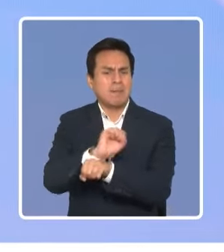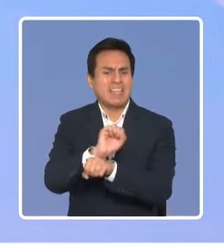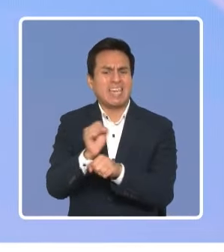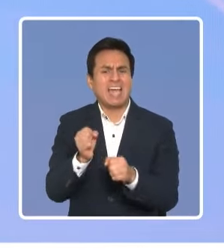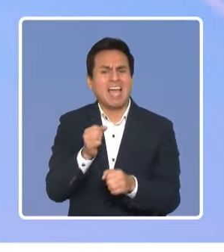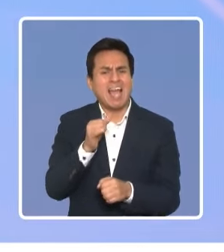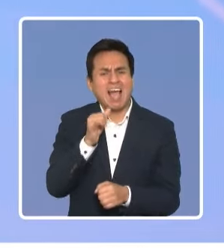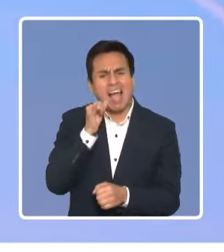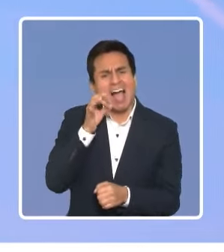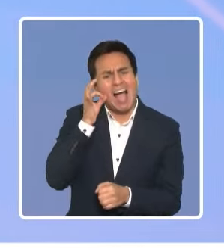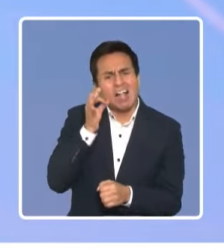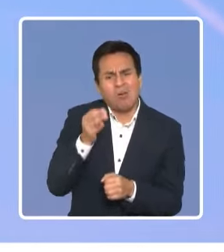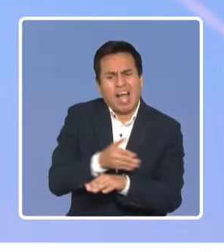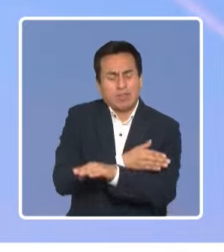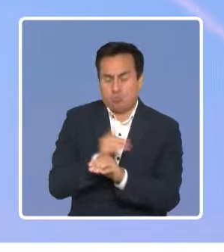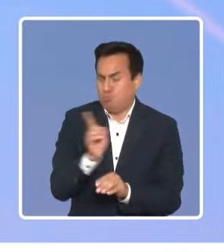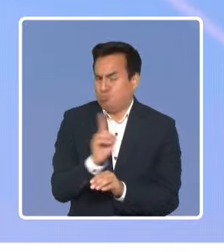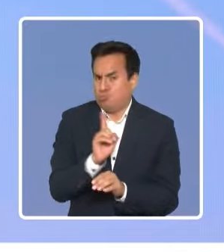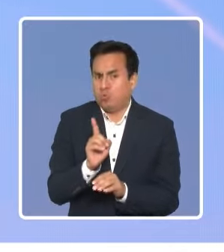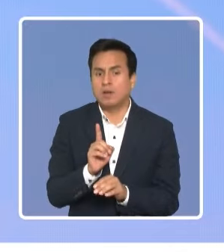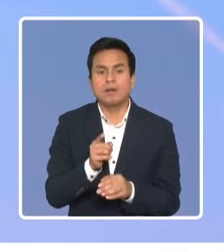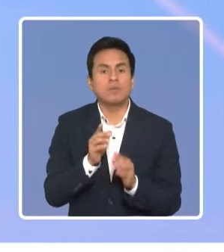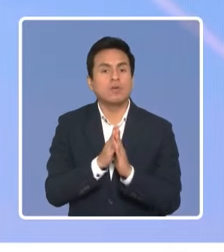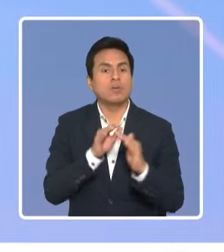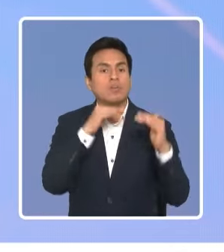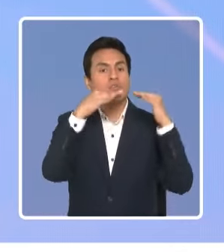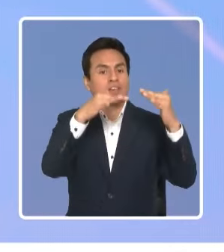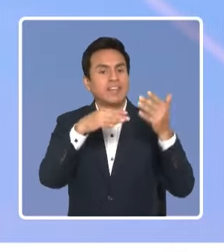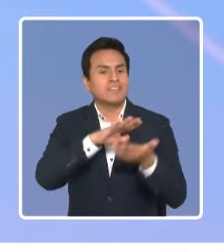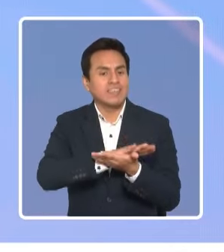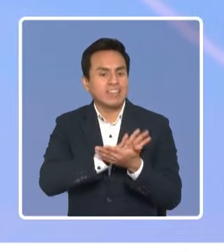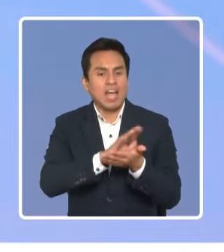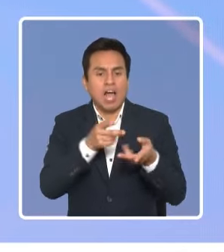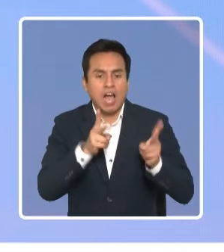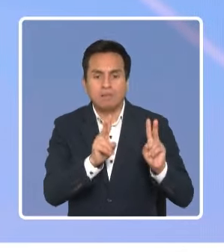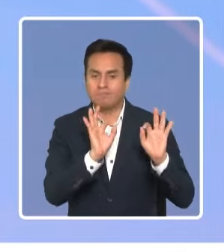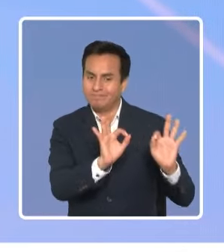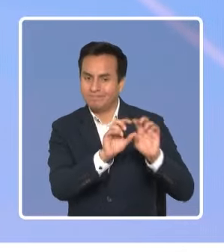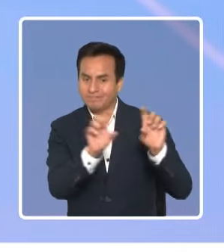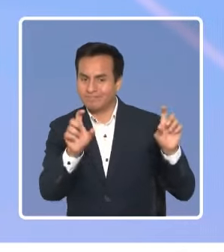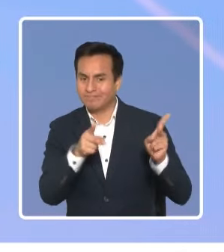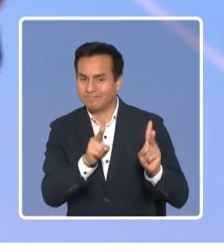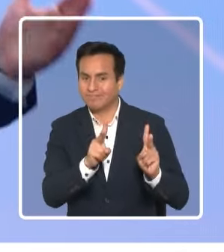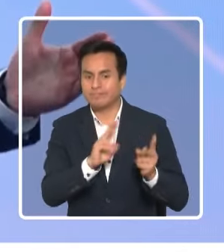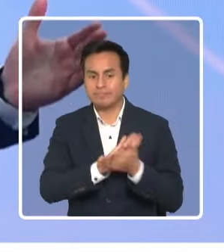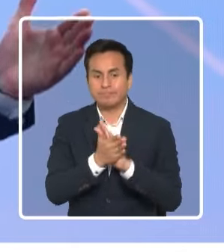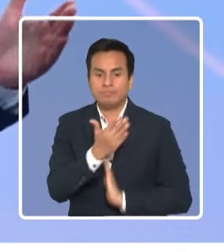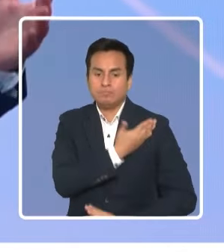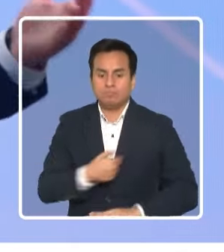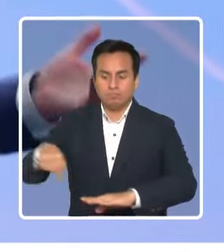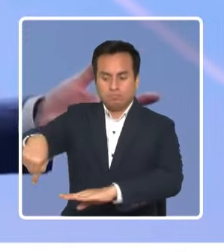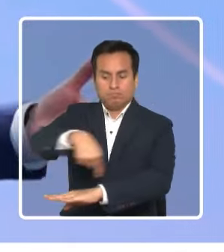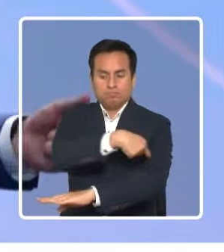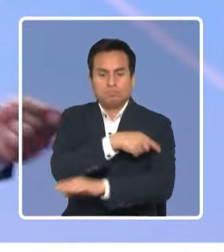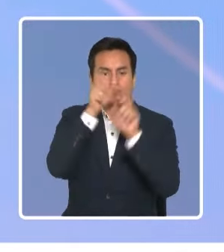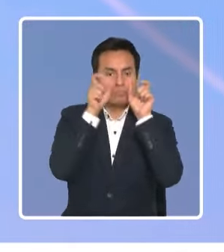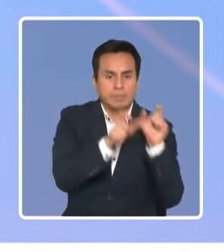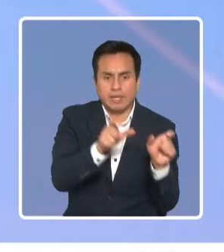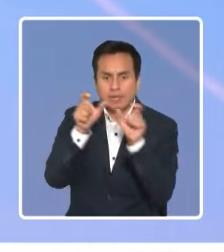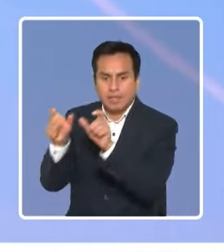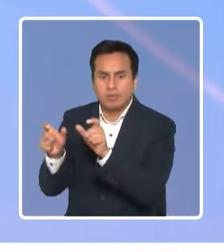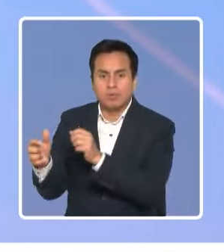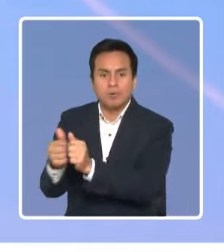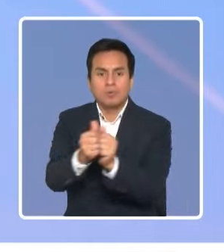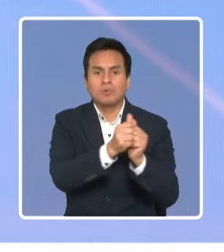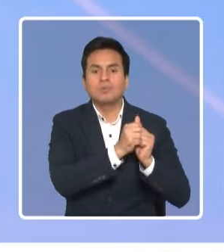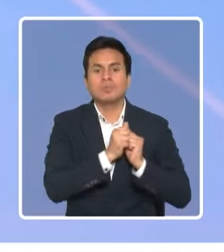maneje con alcohol. Por favor, vayamos a las fondas, a las fiestas autorizadas. Por eso tenemos a todo el gobierno desplegado fiscalizando para